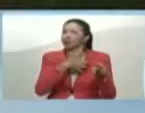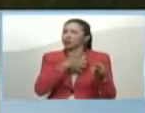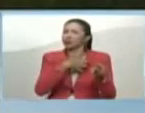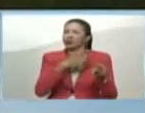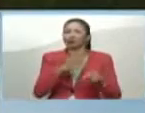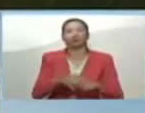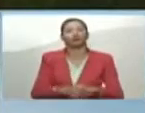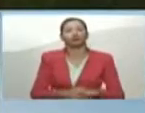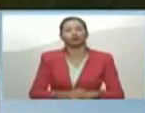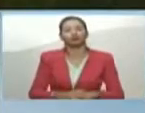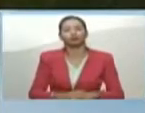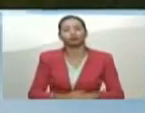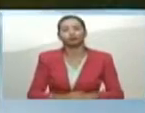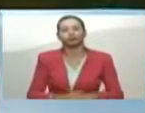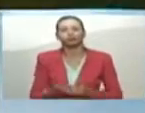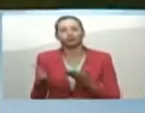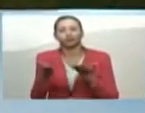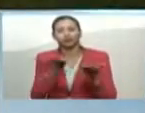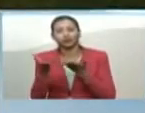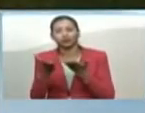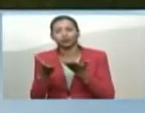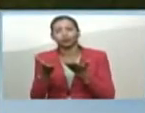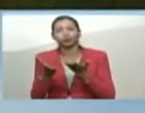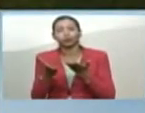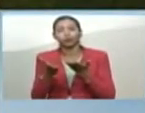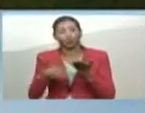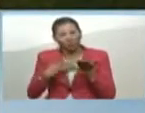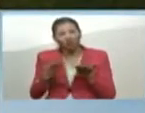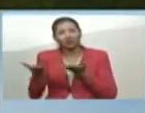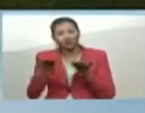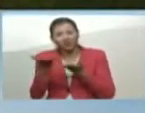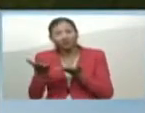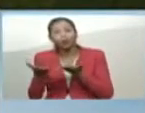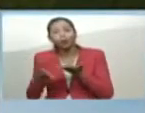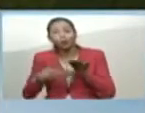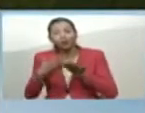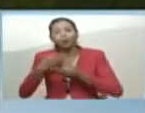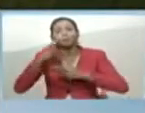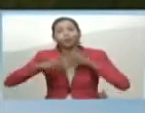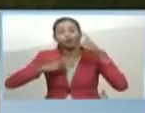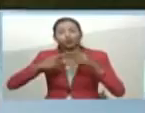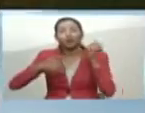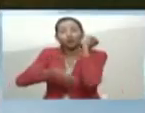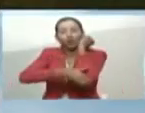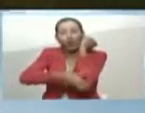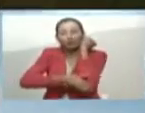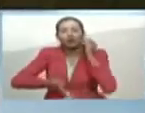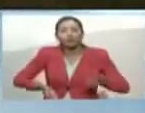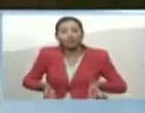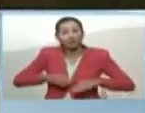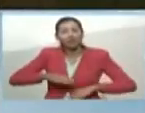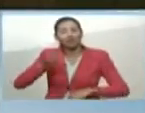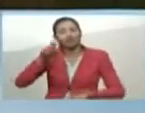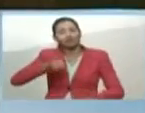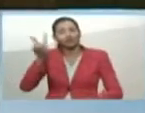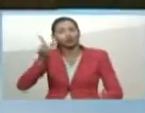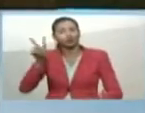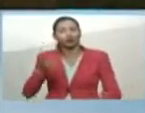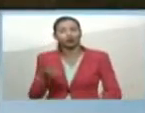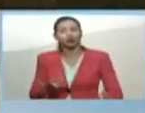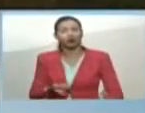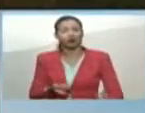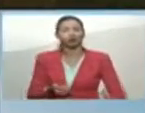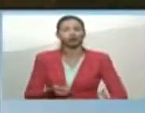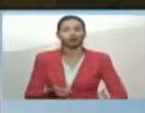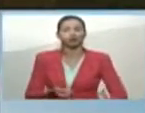los productos para hacer todos los pañales que necesita Venezuela, todas las toallas sanitarias que necesita Venezuela, todo